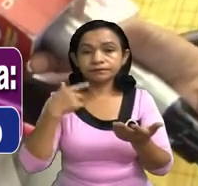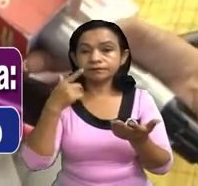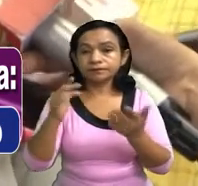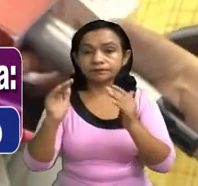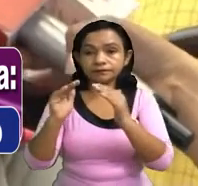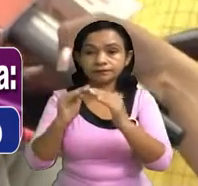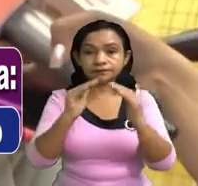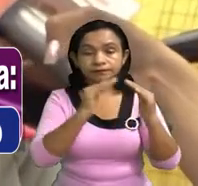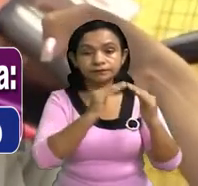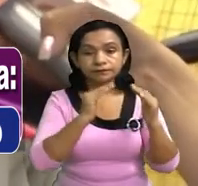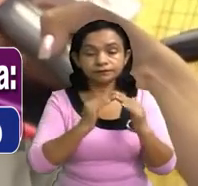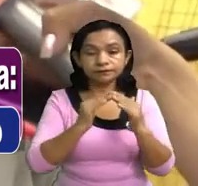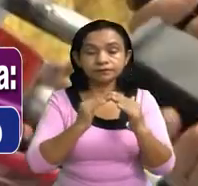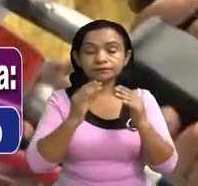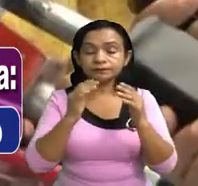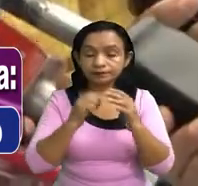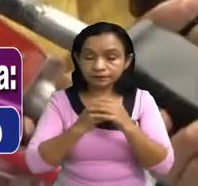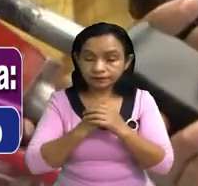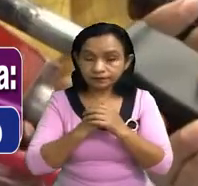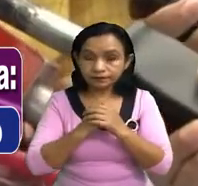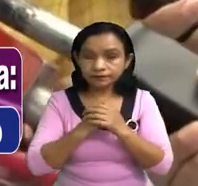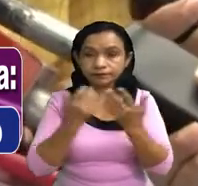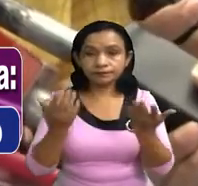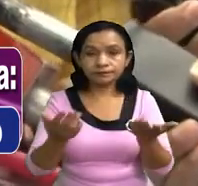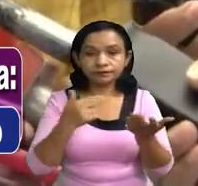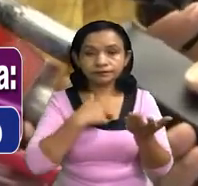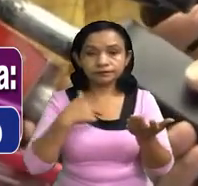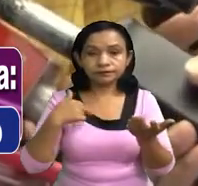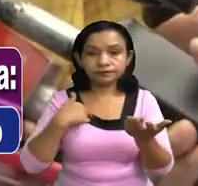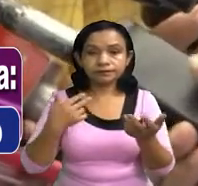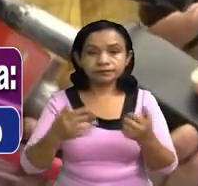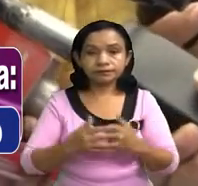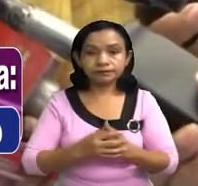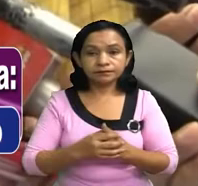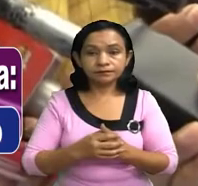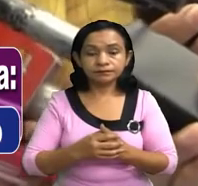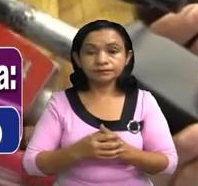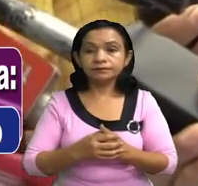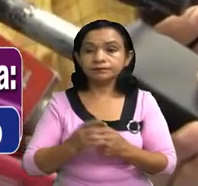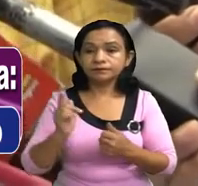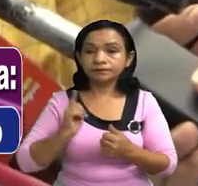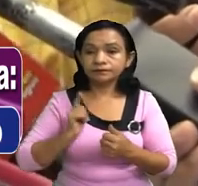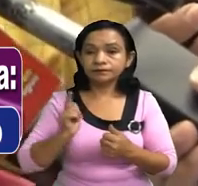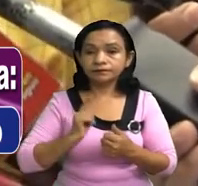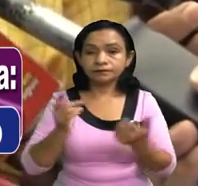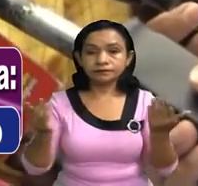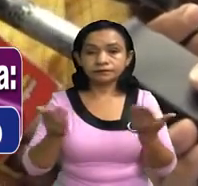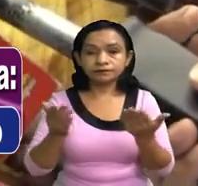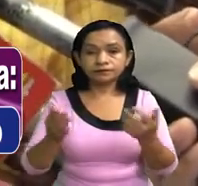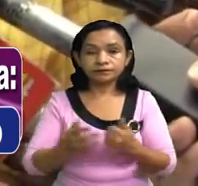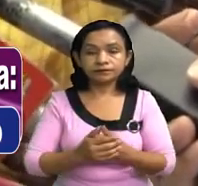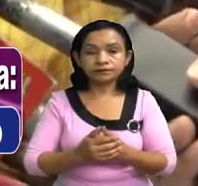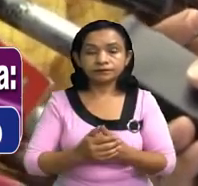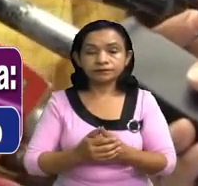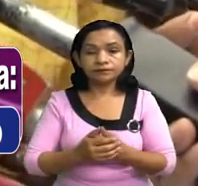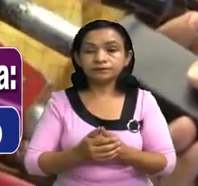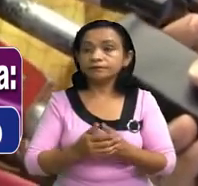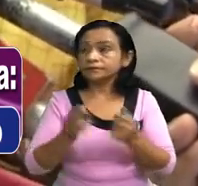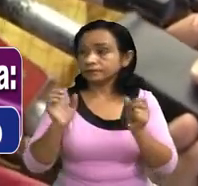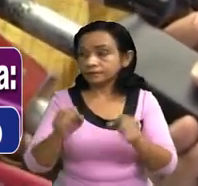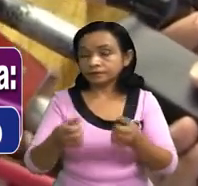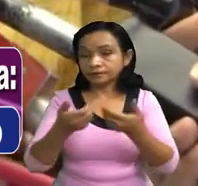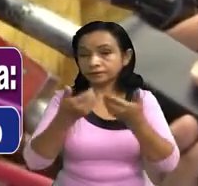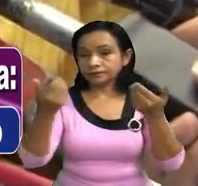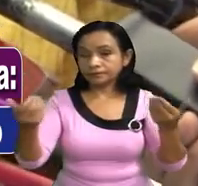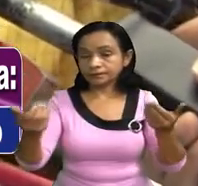ser casas de oración. Y segundo, que no puede ser que dividan